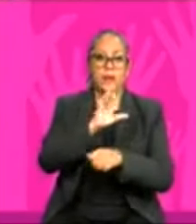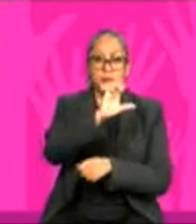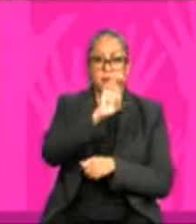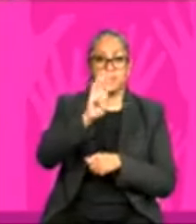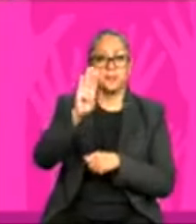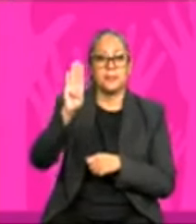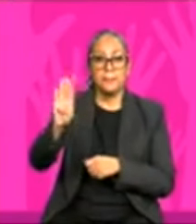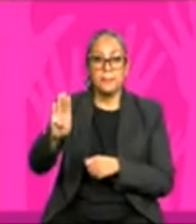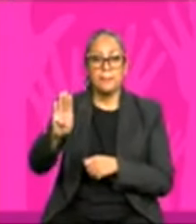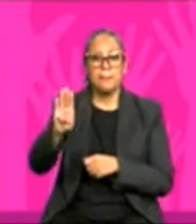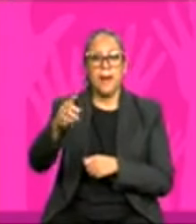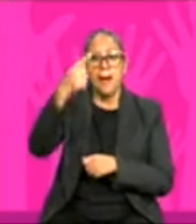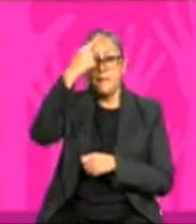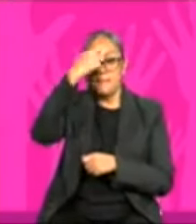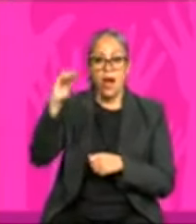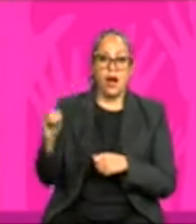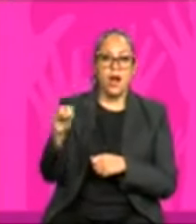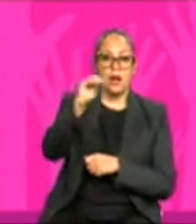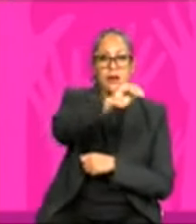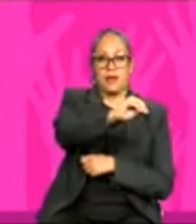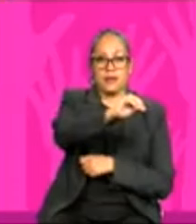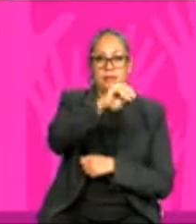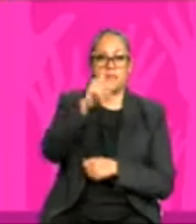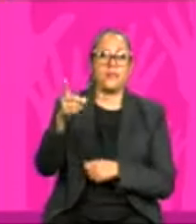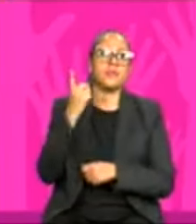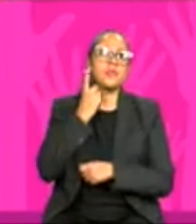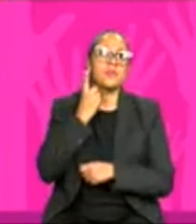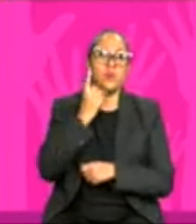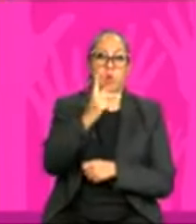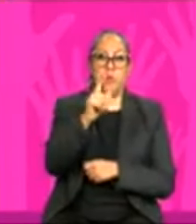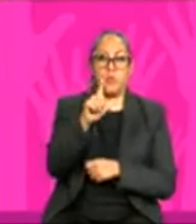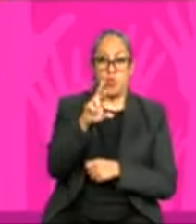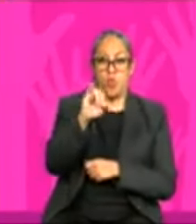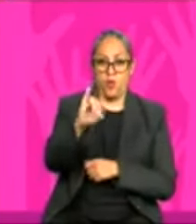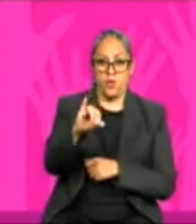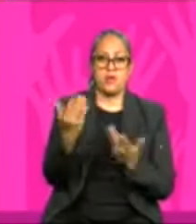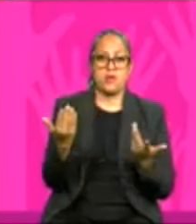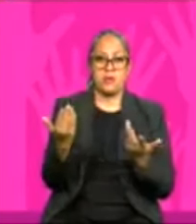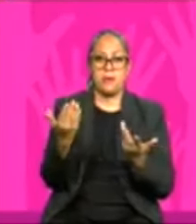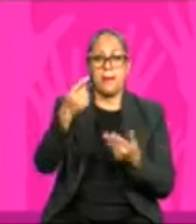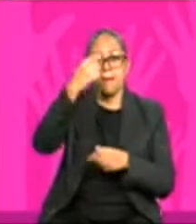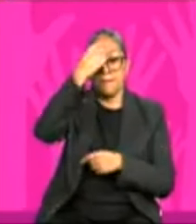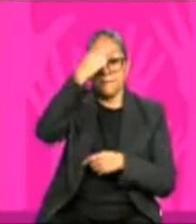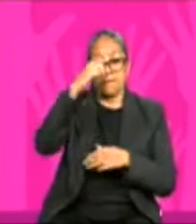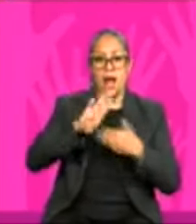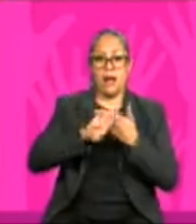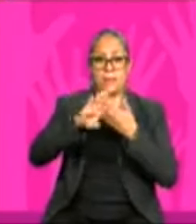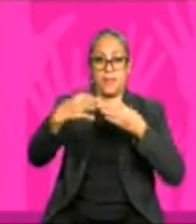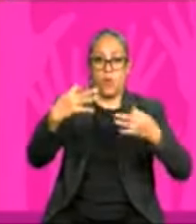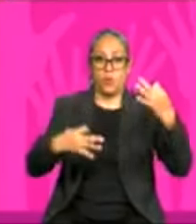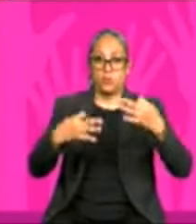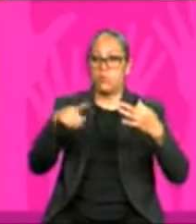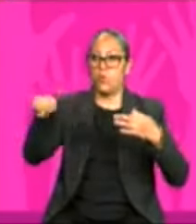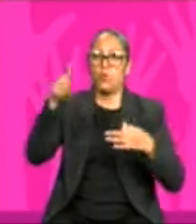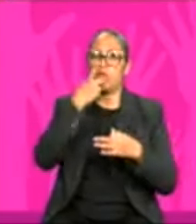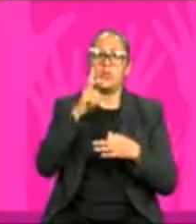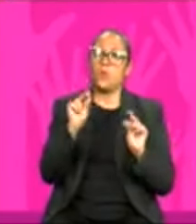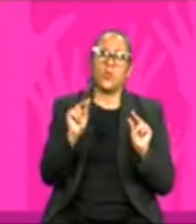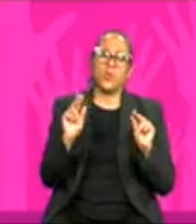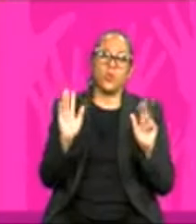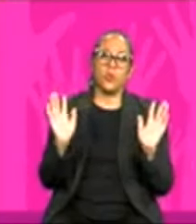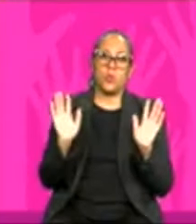una candidatura plurinominal para darle fuero? Y que bueno, usted ha intentado desmentir. Basta